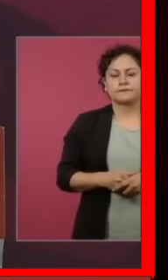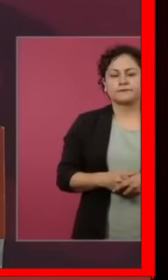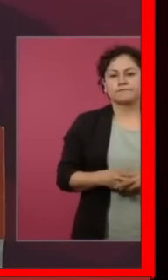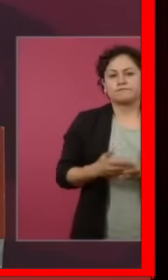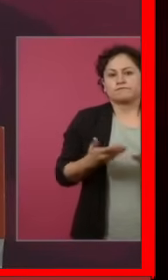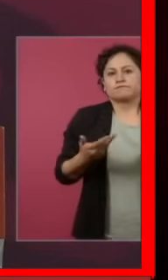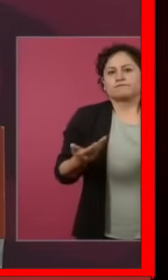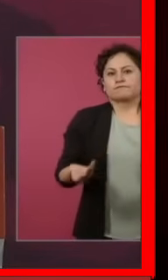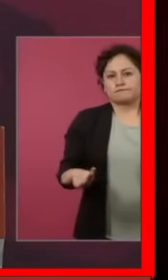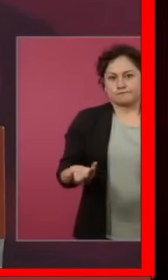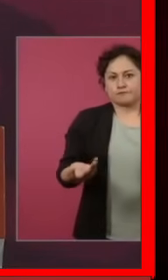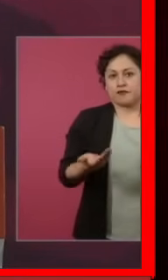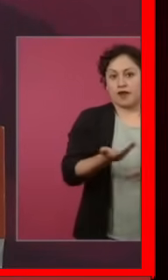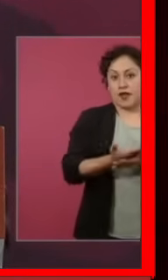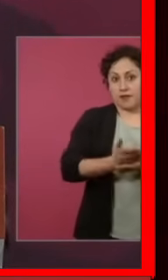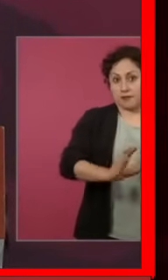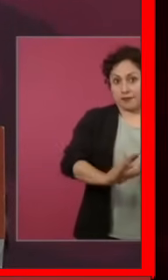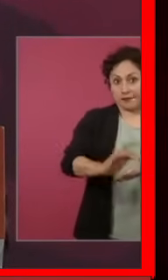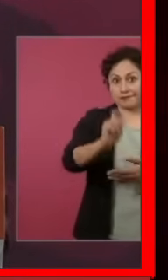con qué autoridad